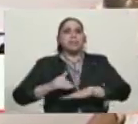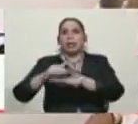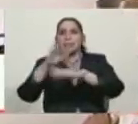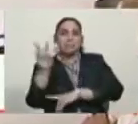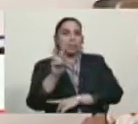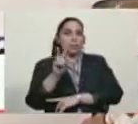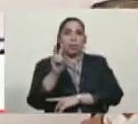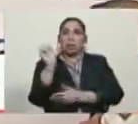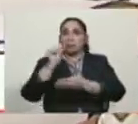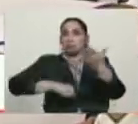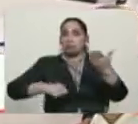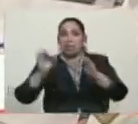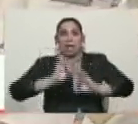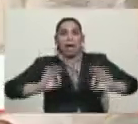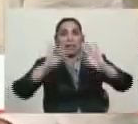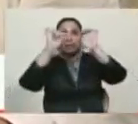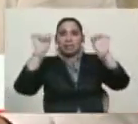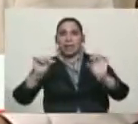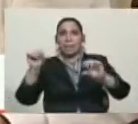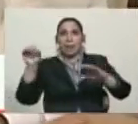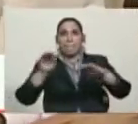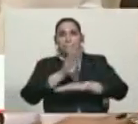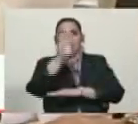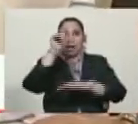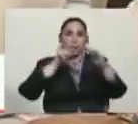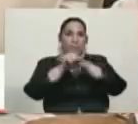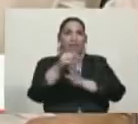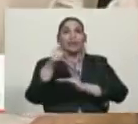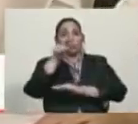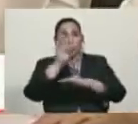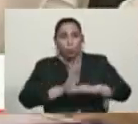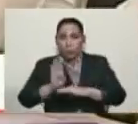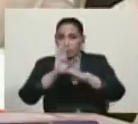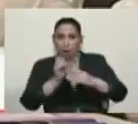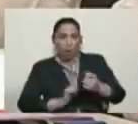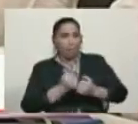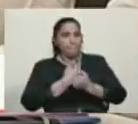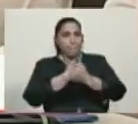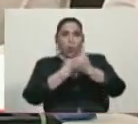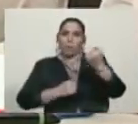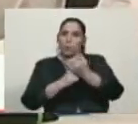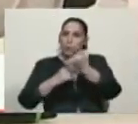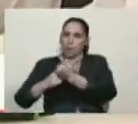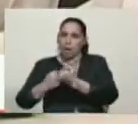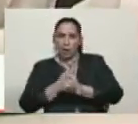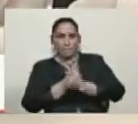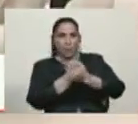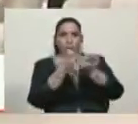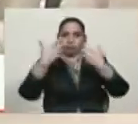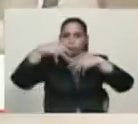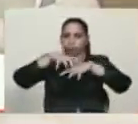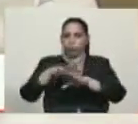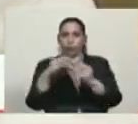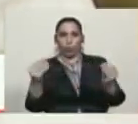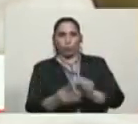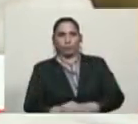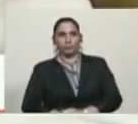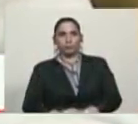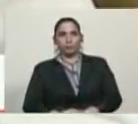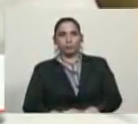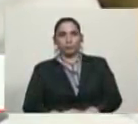existiera el sistema barrio adentro así que hay que cuidarlo con amor apoyarlo con amor e integrar todo